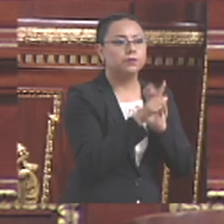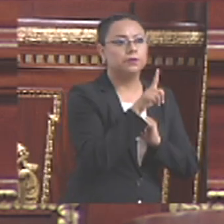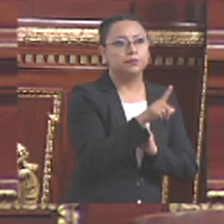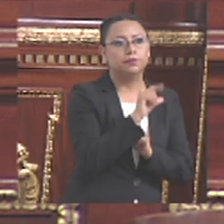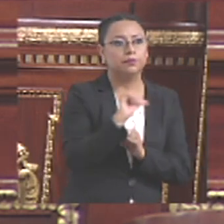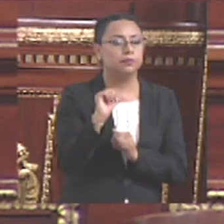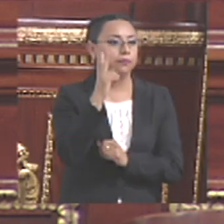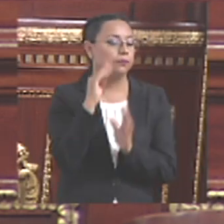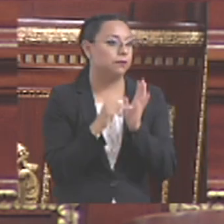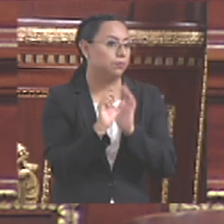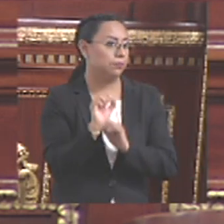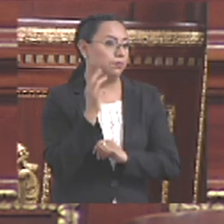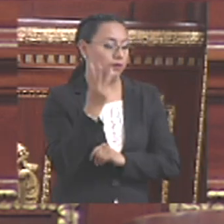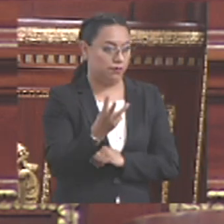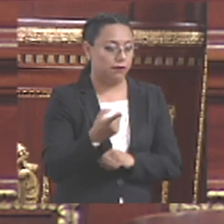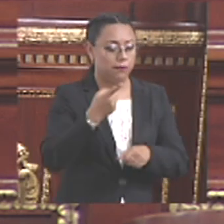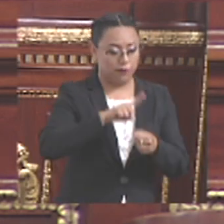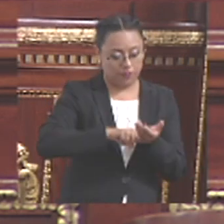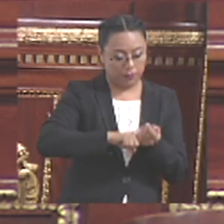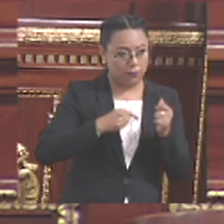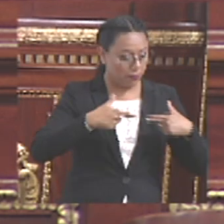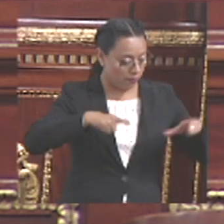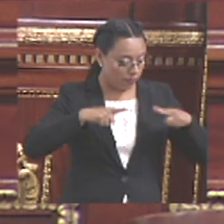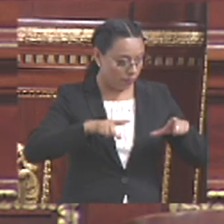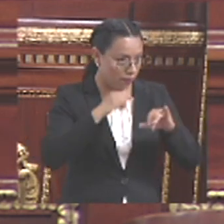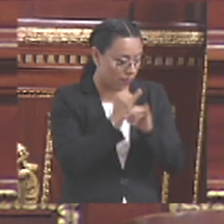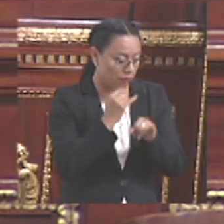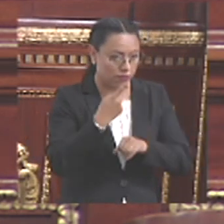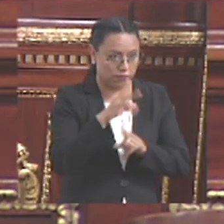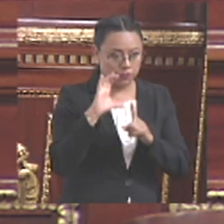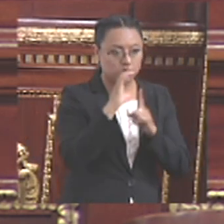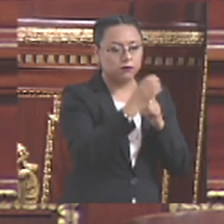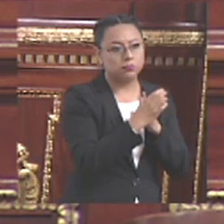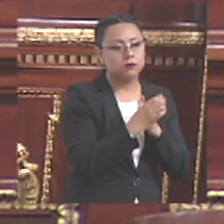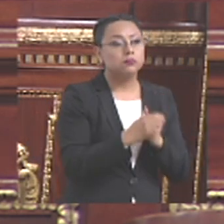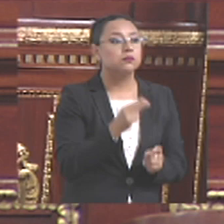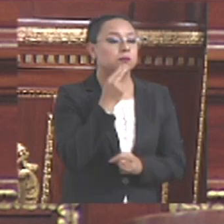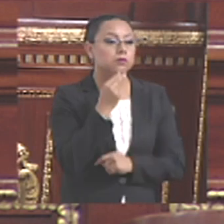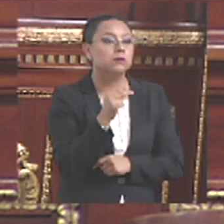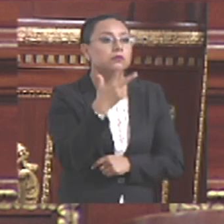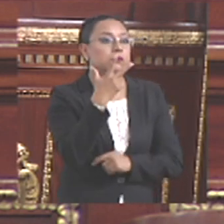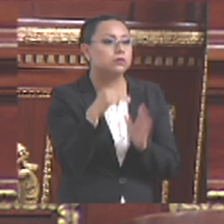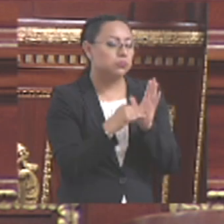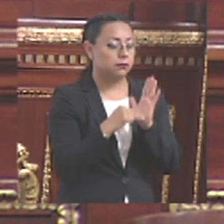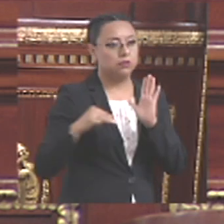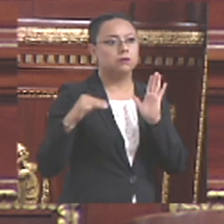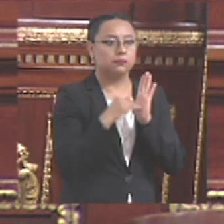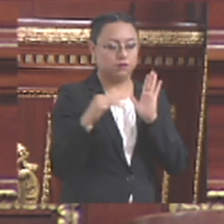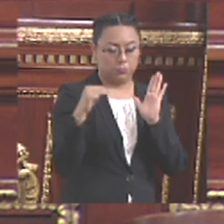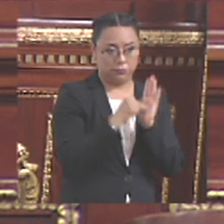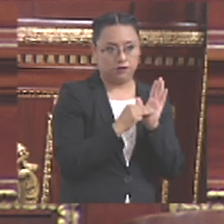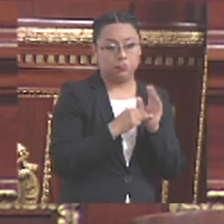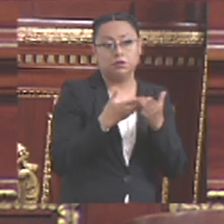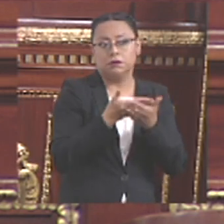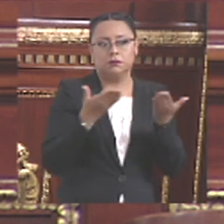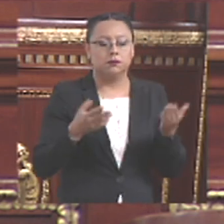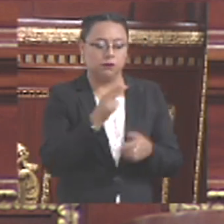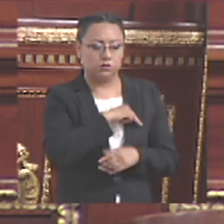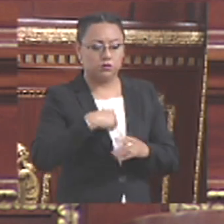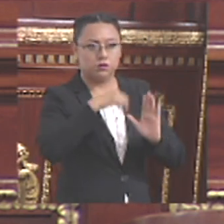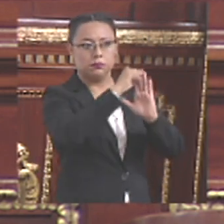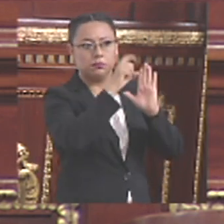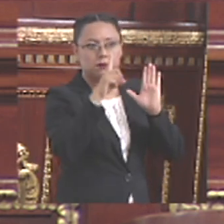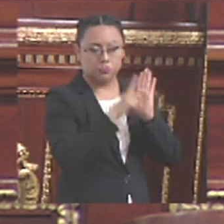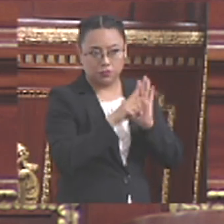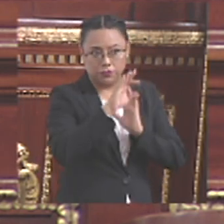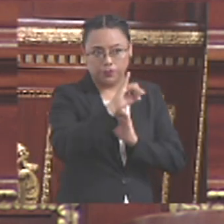sitio de internet de la comisión, se han ejercido más de 8,000 millones. ¿Pero qué creen? De acuerdo a una solicitud de transparencia del